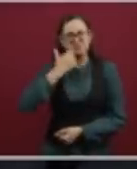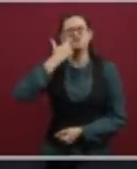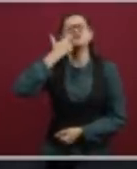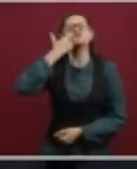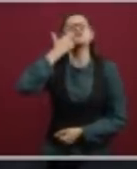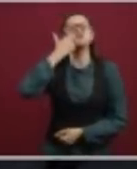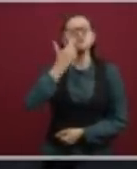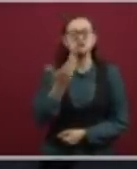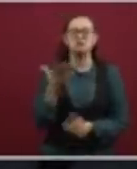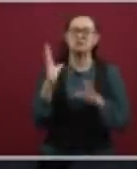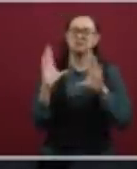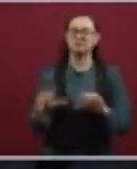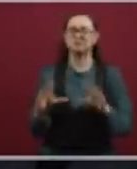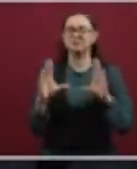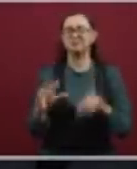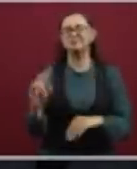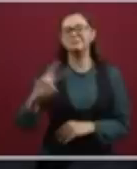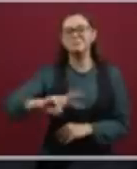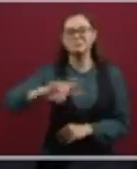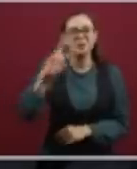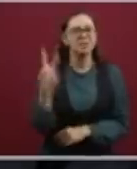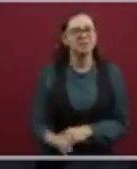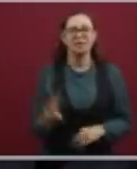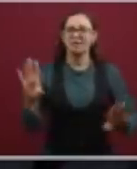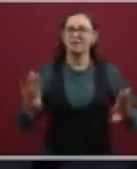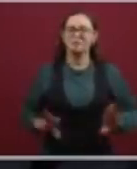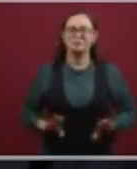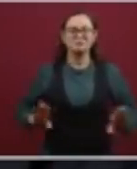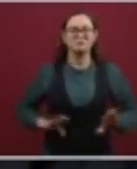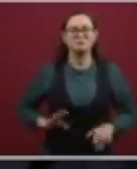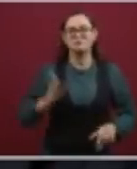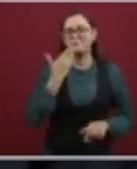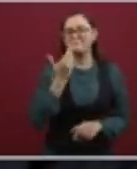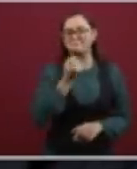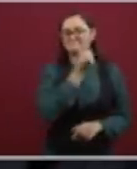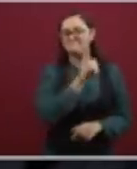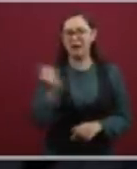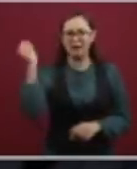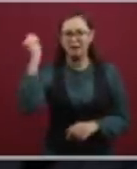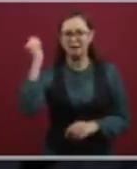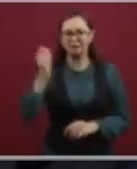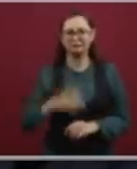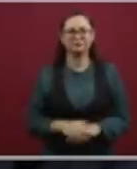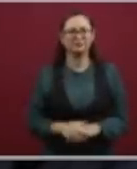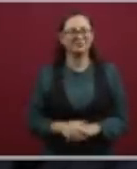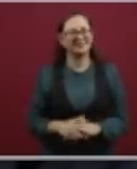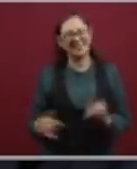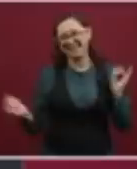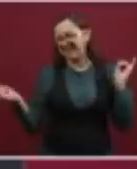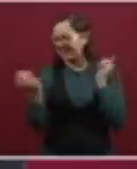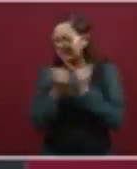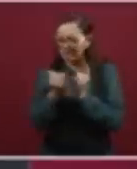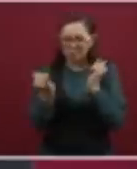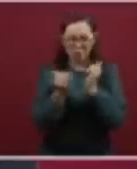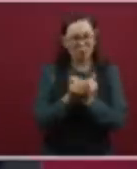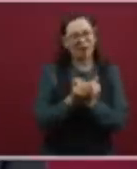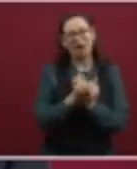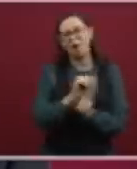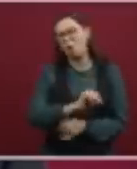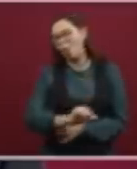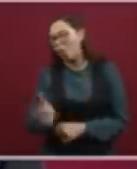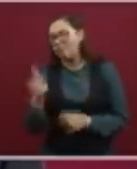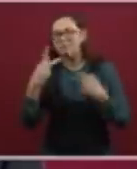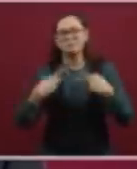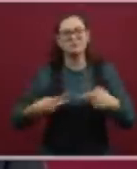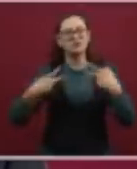muy buenos los maestros, y saben quiénes son también extraordinarios, los